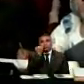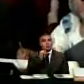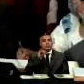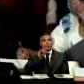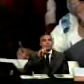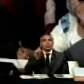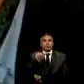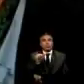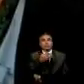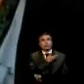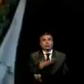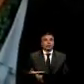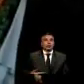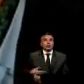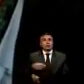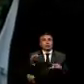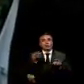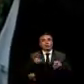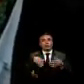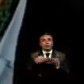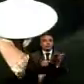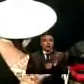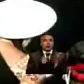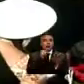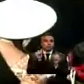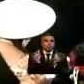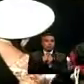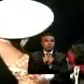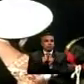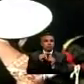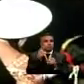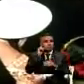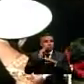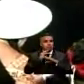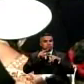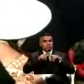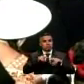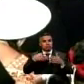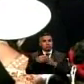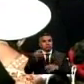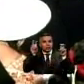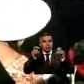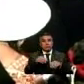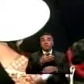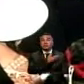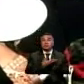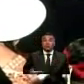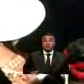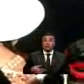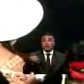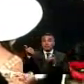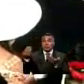justamente, y el presidente de la República y todos los ministros que lo acompañan para revisar todos estos temas. El presidente de la República les dio